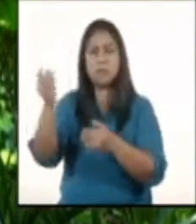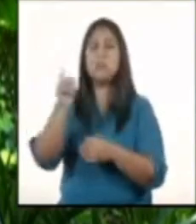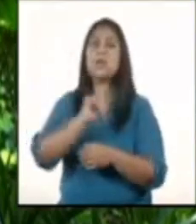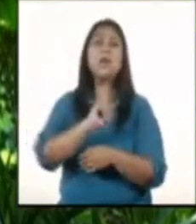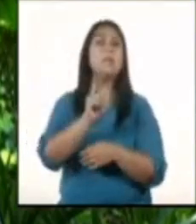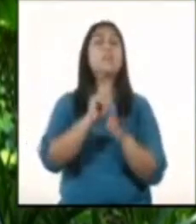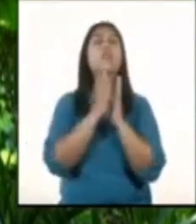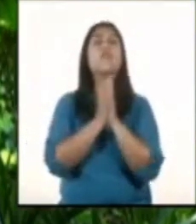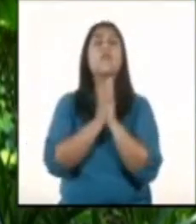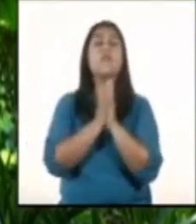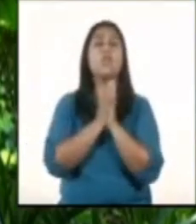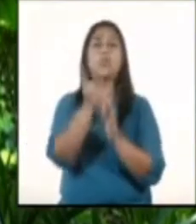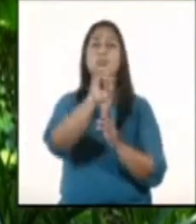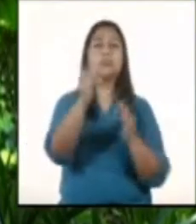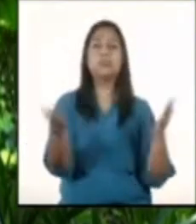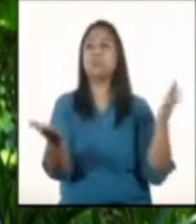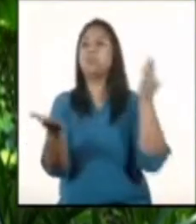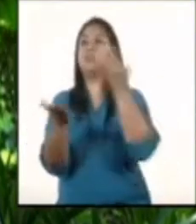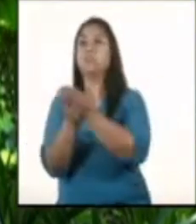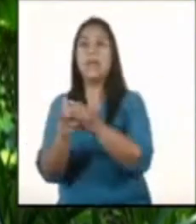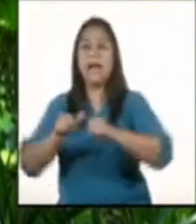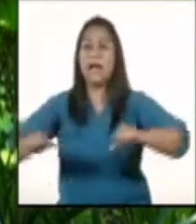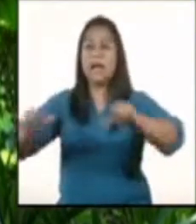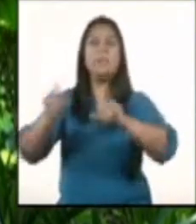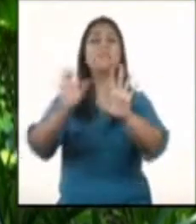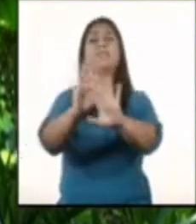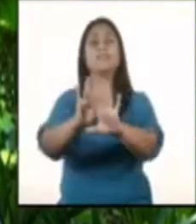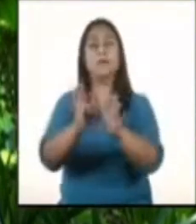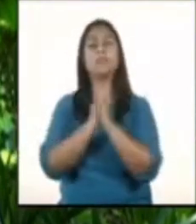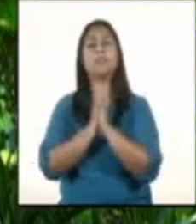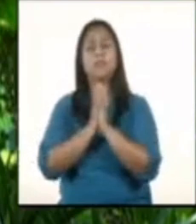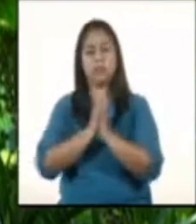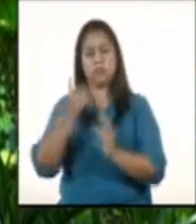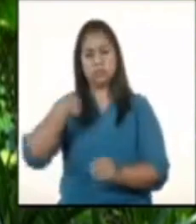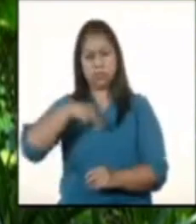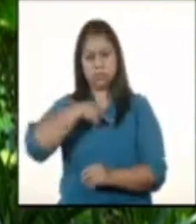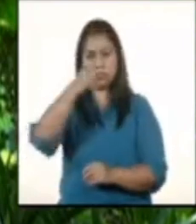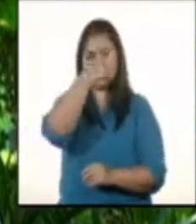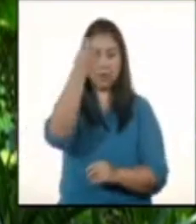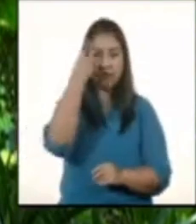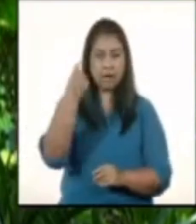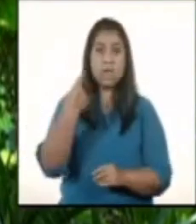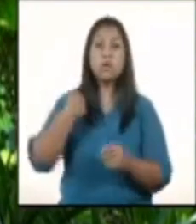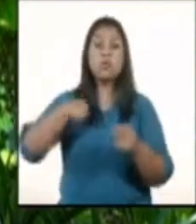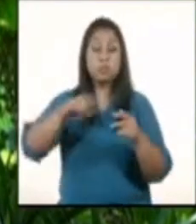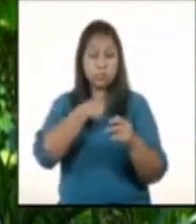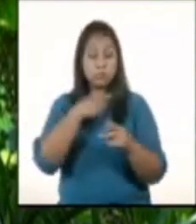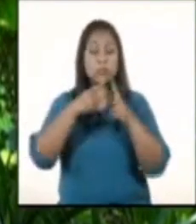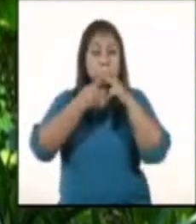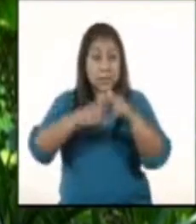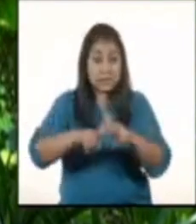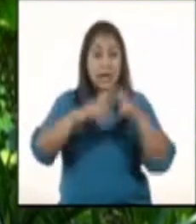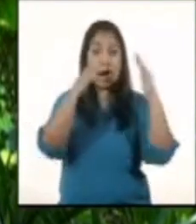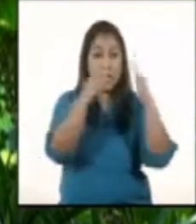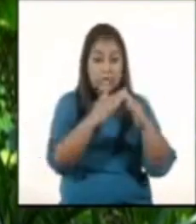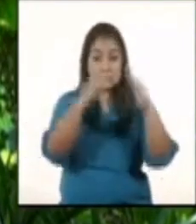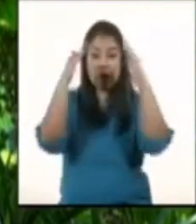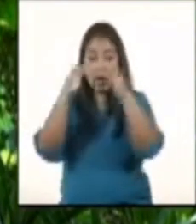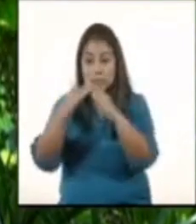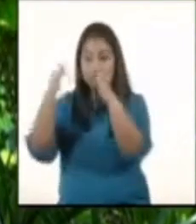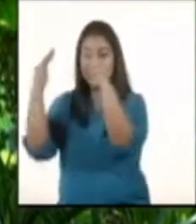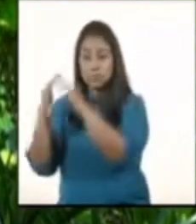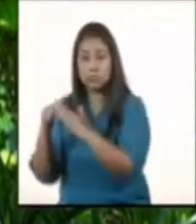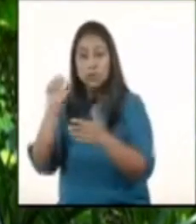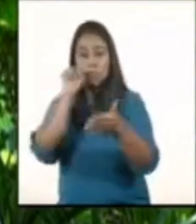a la aldea Ixcanal, que nos dejen a nosotros trabajar, que vamos a principiar casa por casa a ir a averiguar